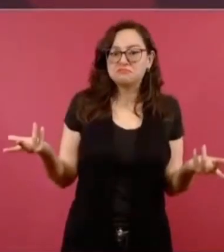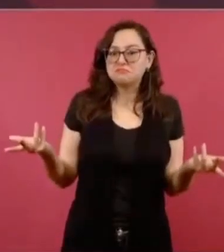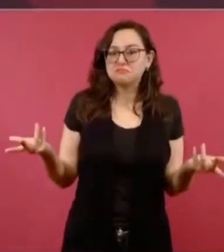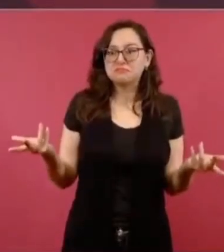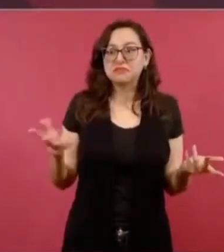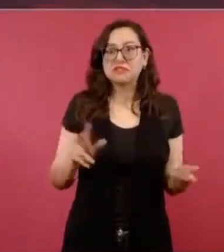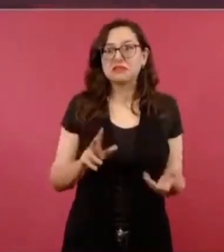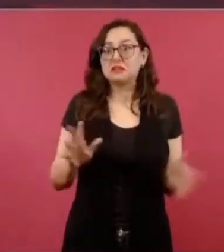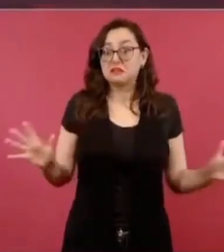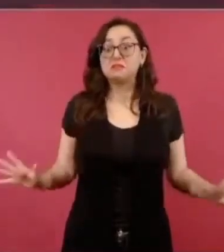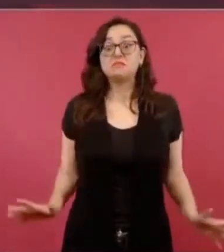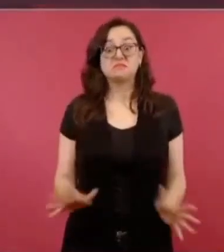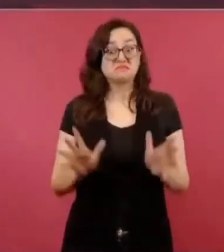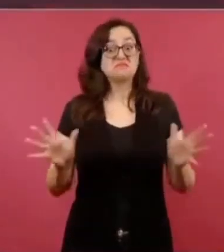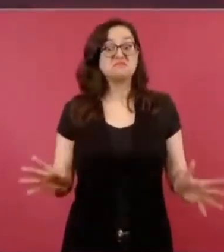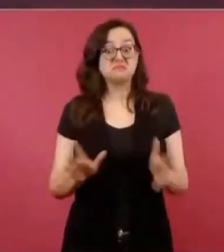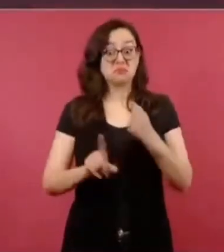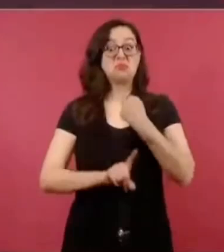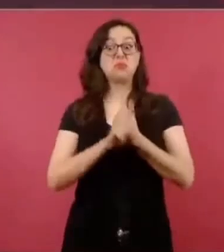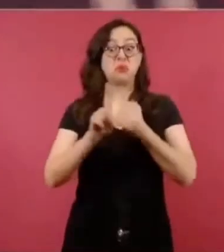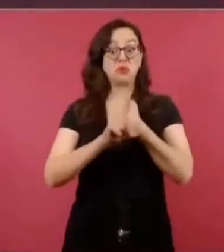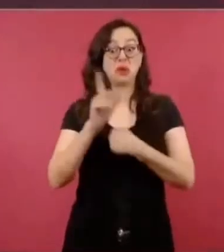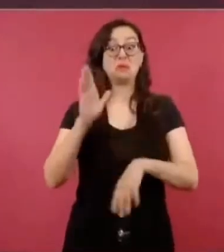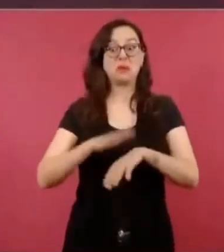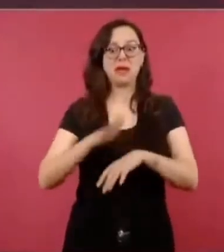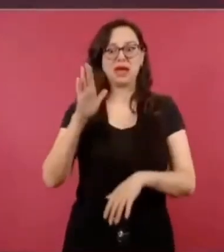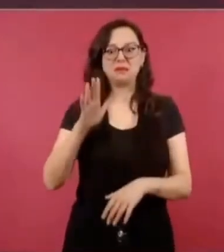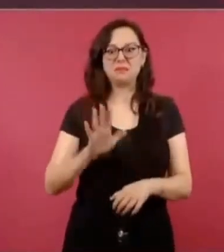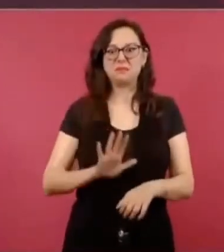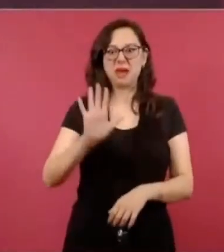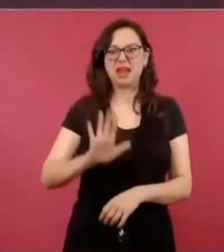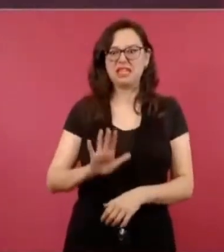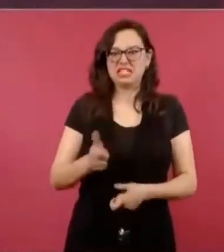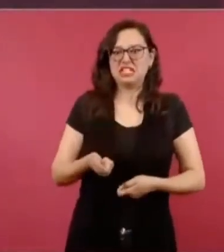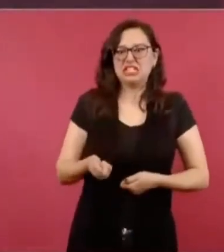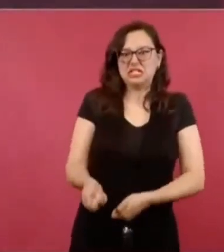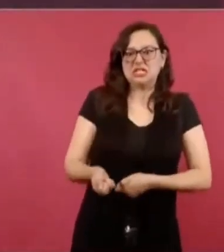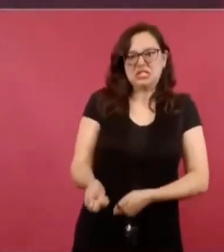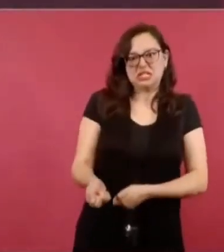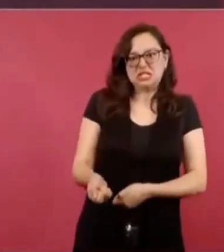lo agrava. ¿Por qué escalar